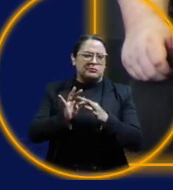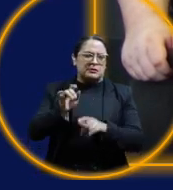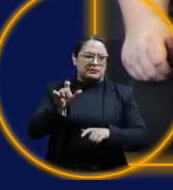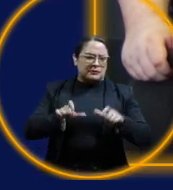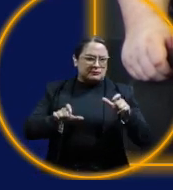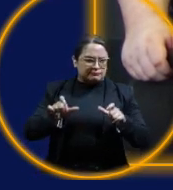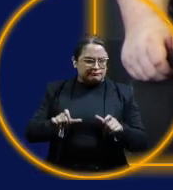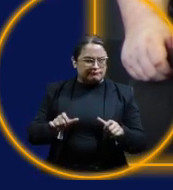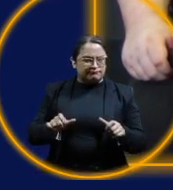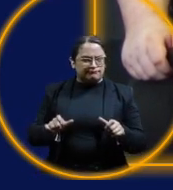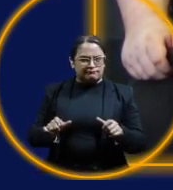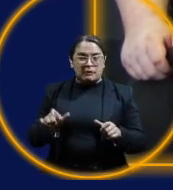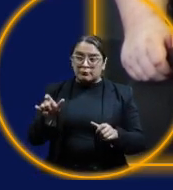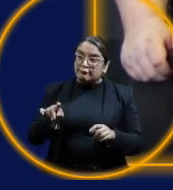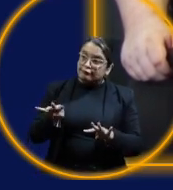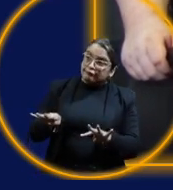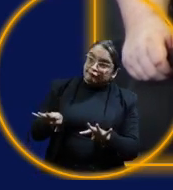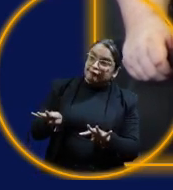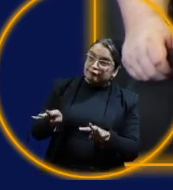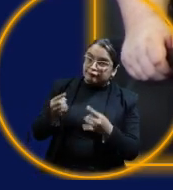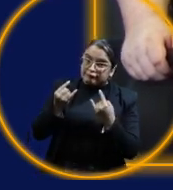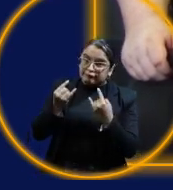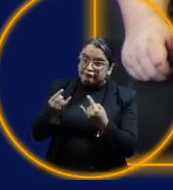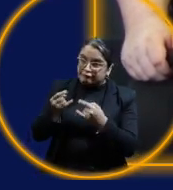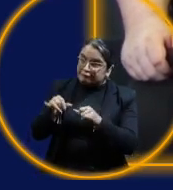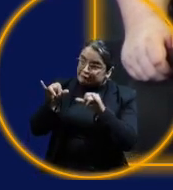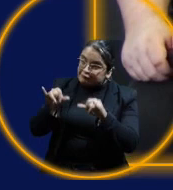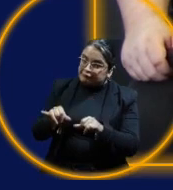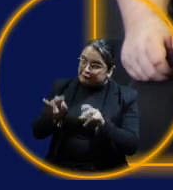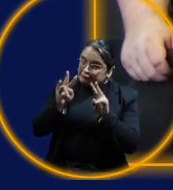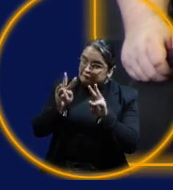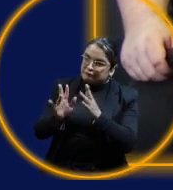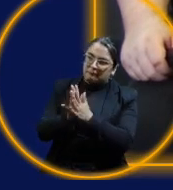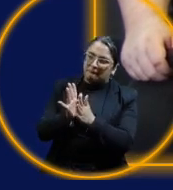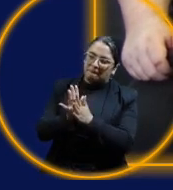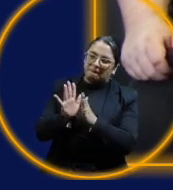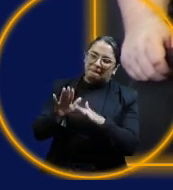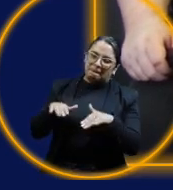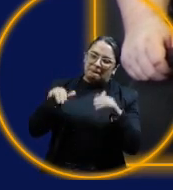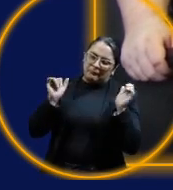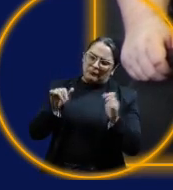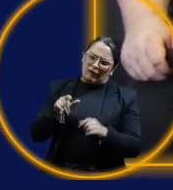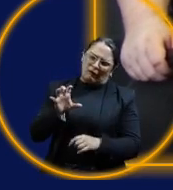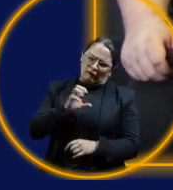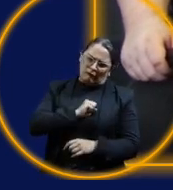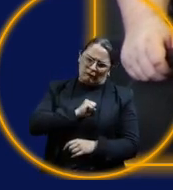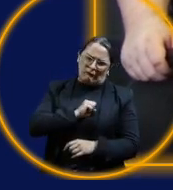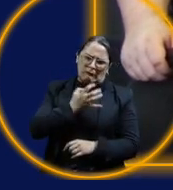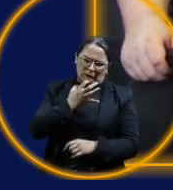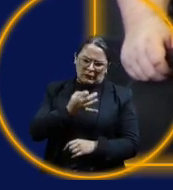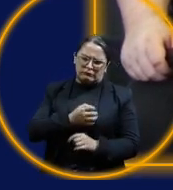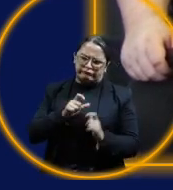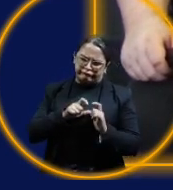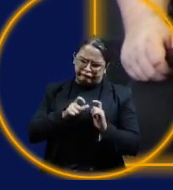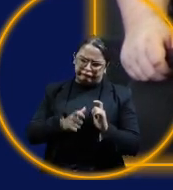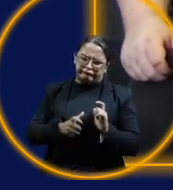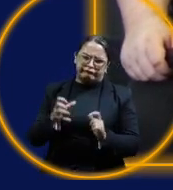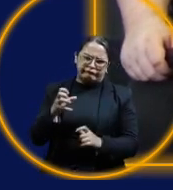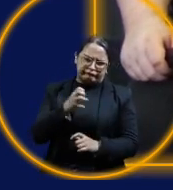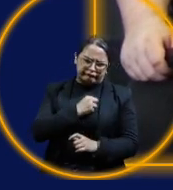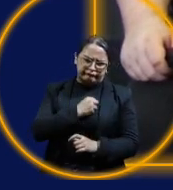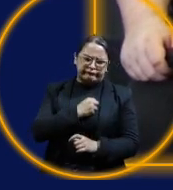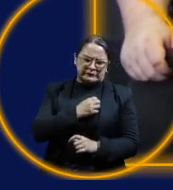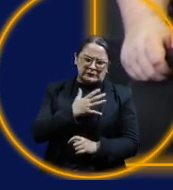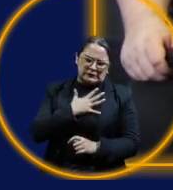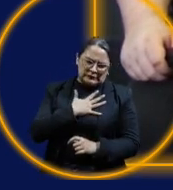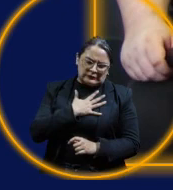de una manera donde la gente quisiera quedarse para ver qué era lo que tenía de eso Y eso me rompió el corazón totalmente yo creo que me